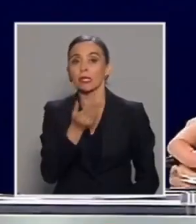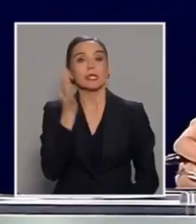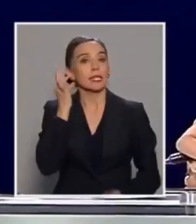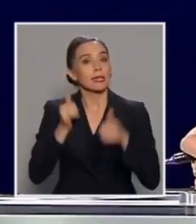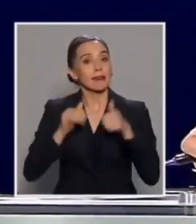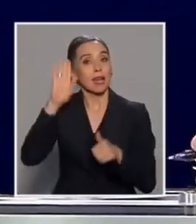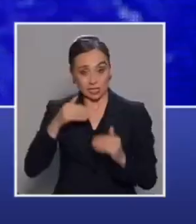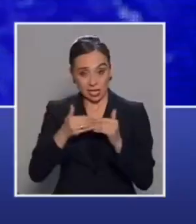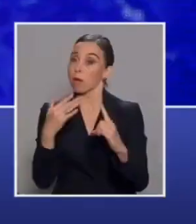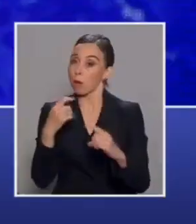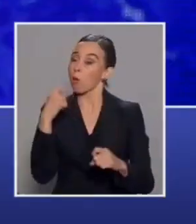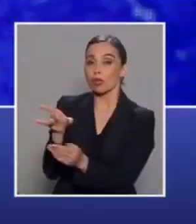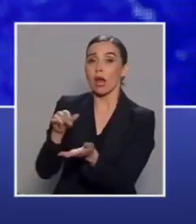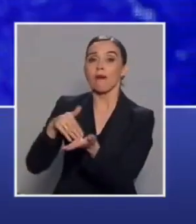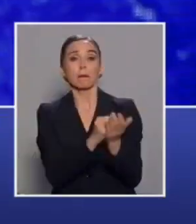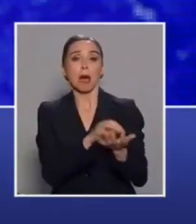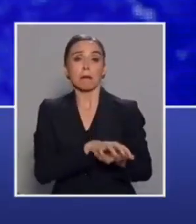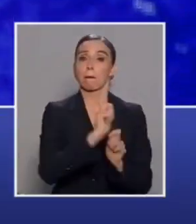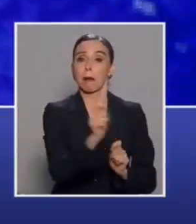probaste.